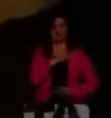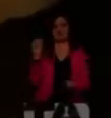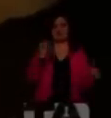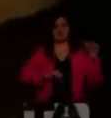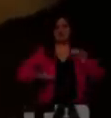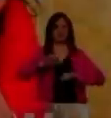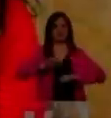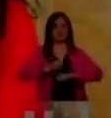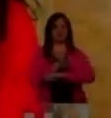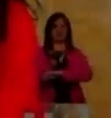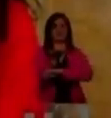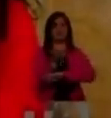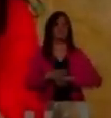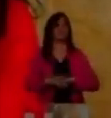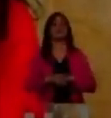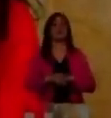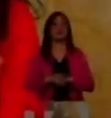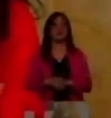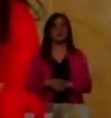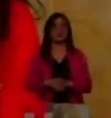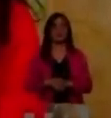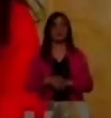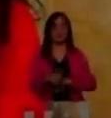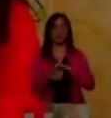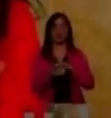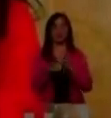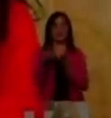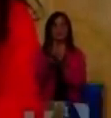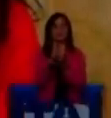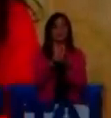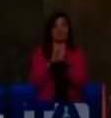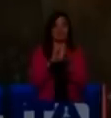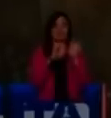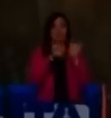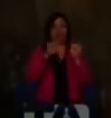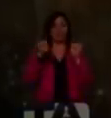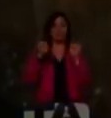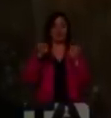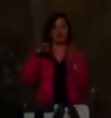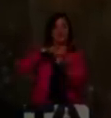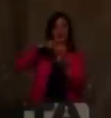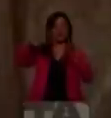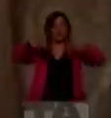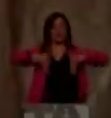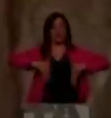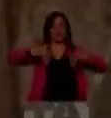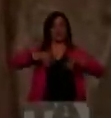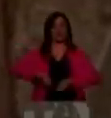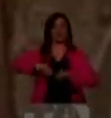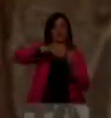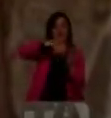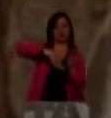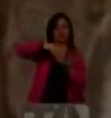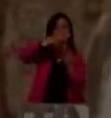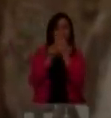científica y recomienda su conservación a través de un diseño museal. Geólogos, arqueólogos,